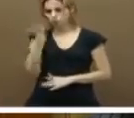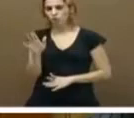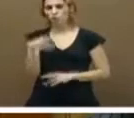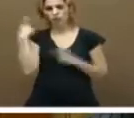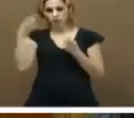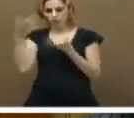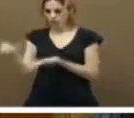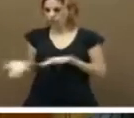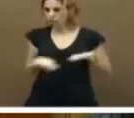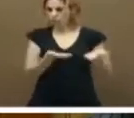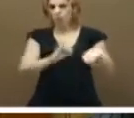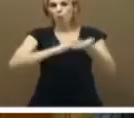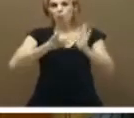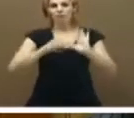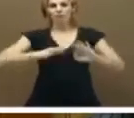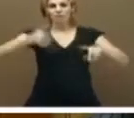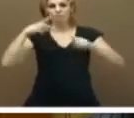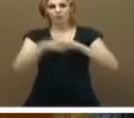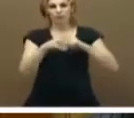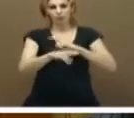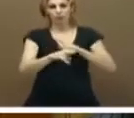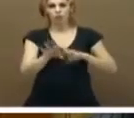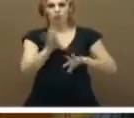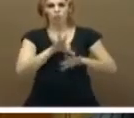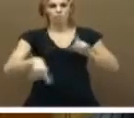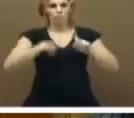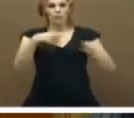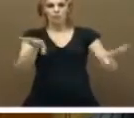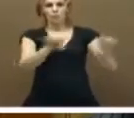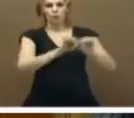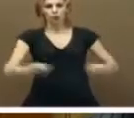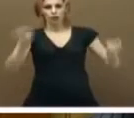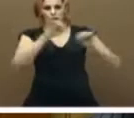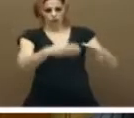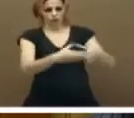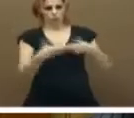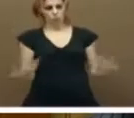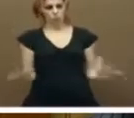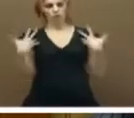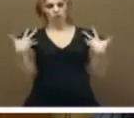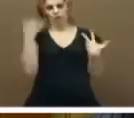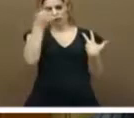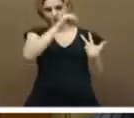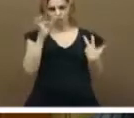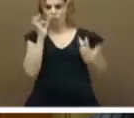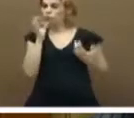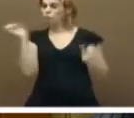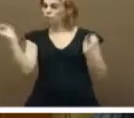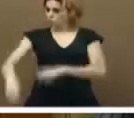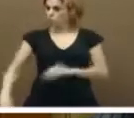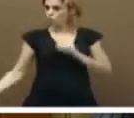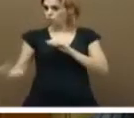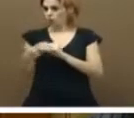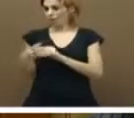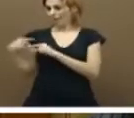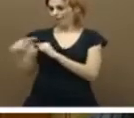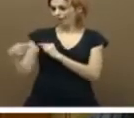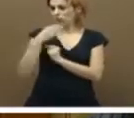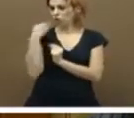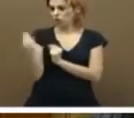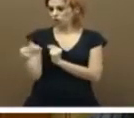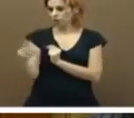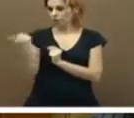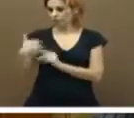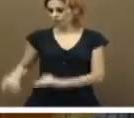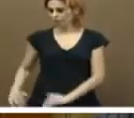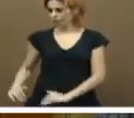a traer a esta Cámara un plan de prevención y protección contra la violencia de género, entre otras razones porque comparto con usted también que una generación de jóvenes que ya han estado en la